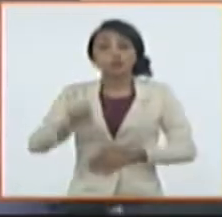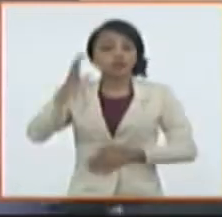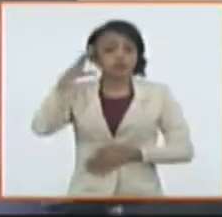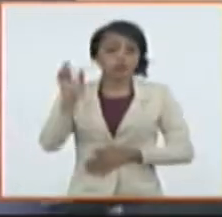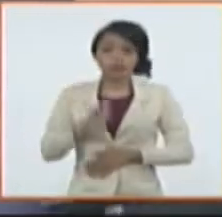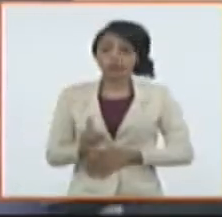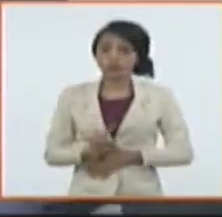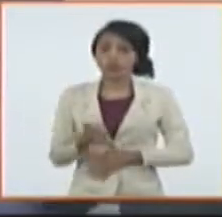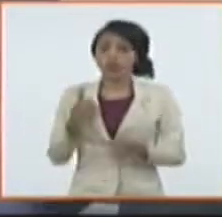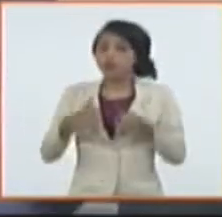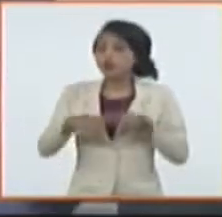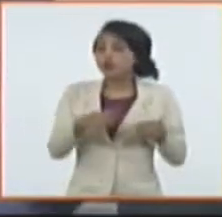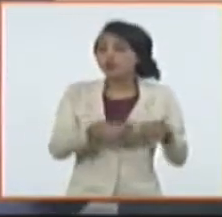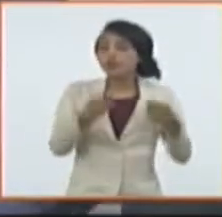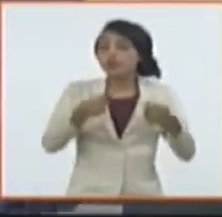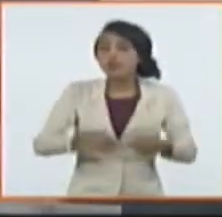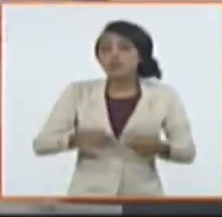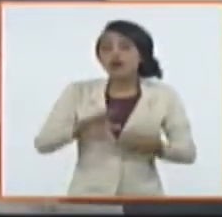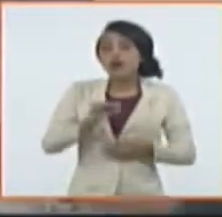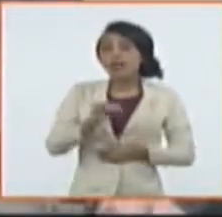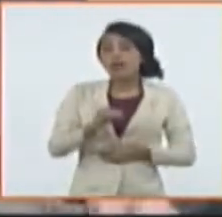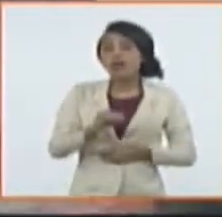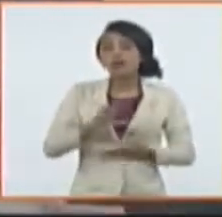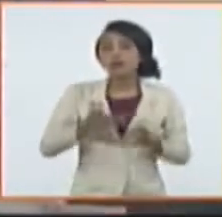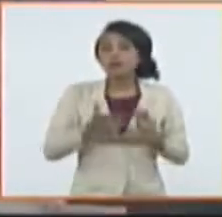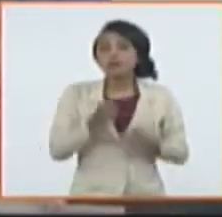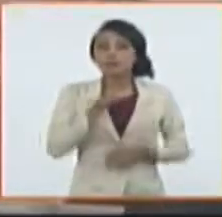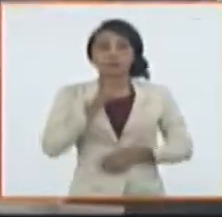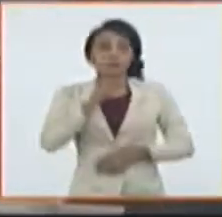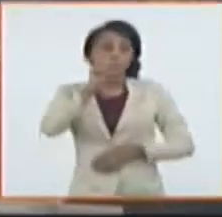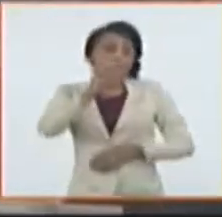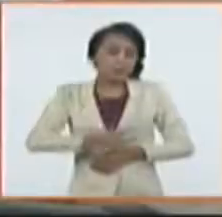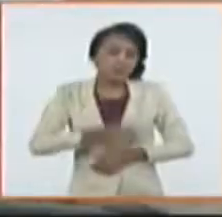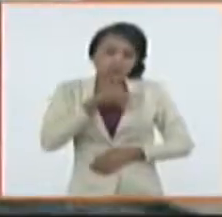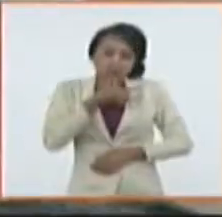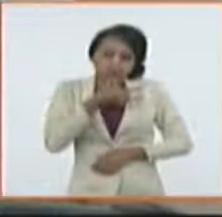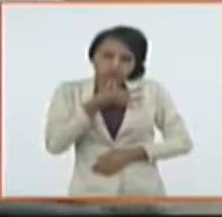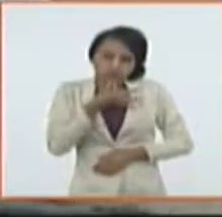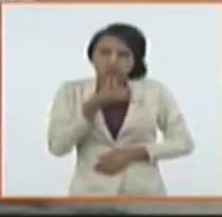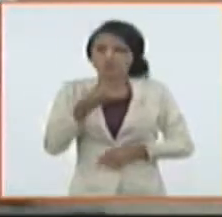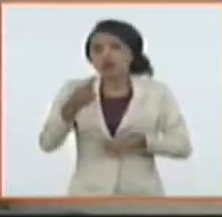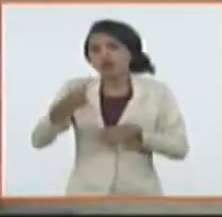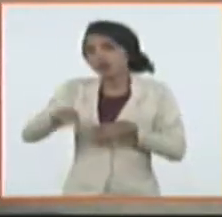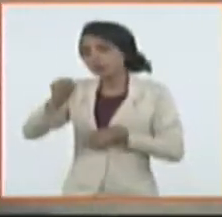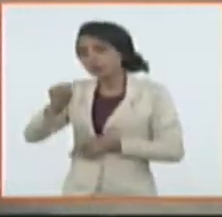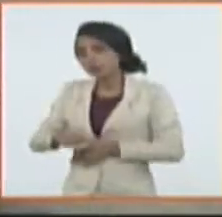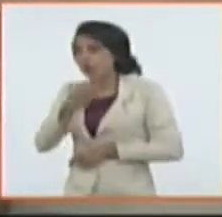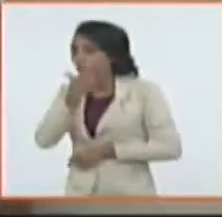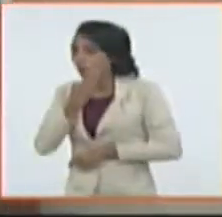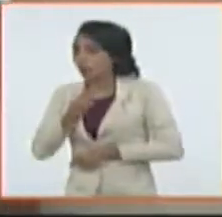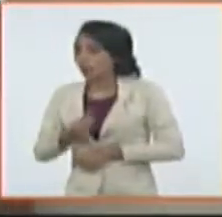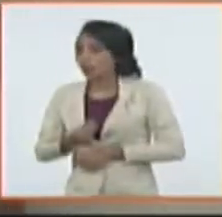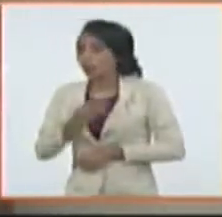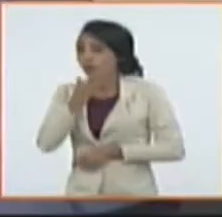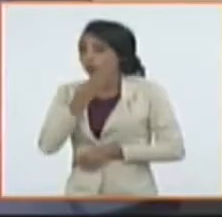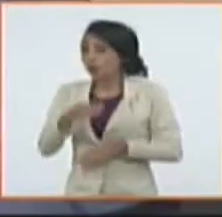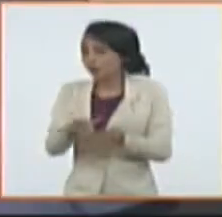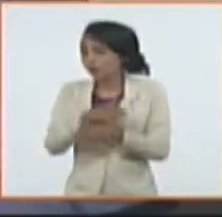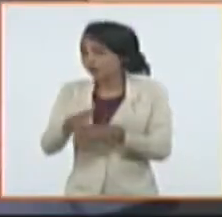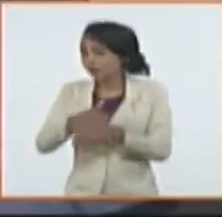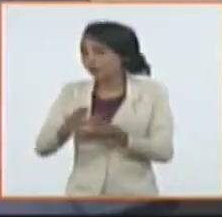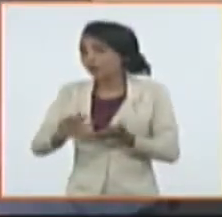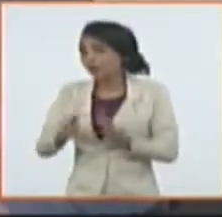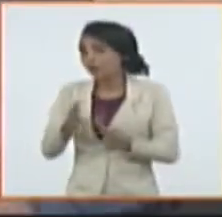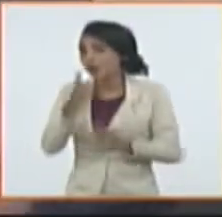Hay cosas que hay que hablar de una manera con la tercera edad, otra con los jóvenes. Dentro de los jóvenes también hay diferentes sectores o estratos